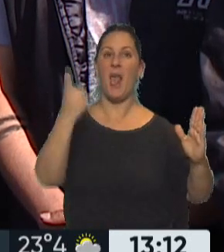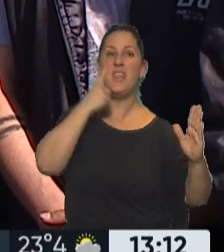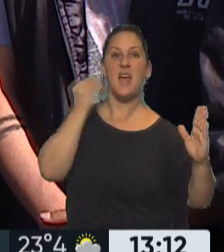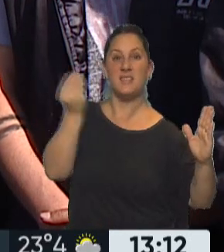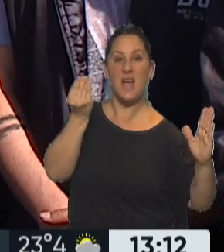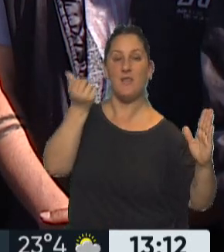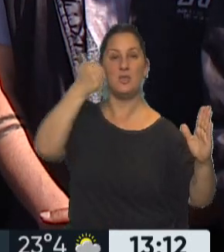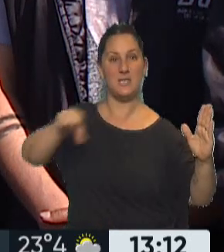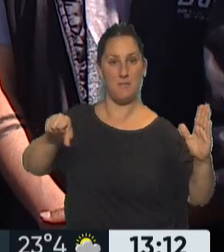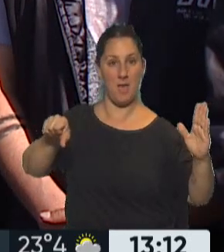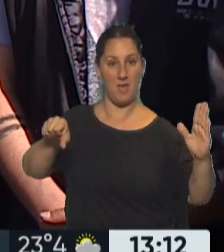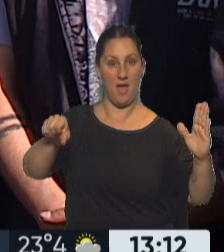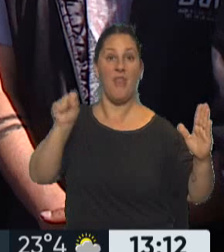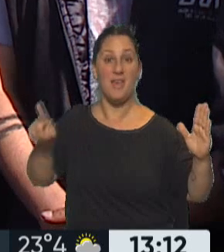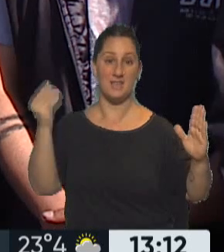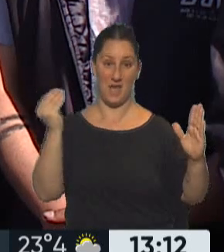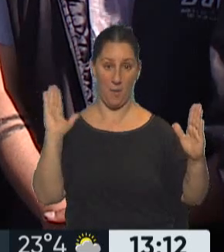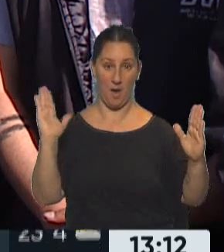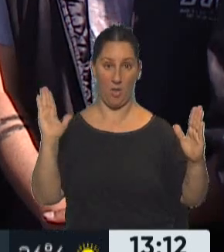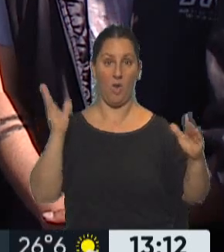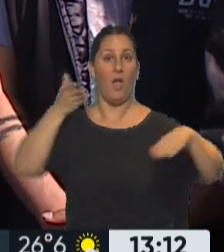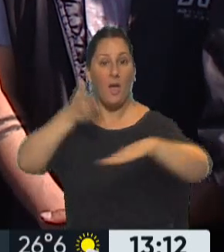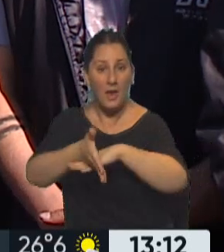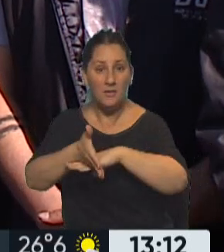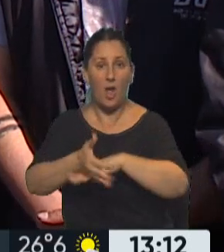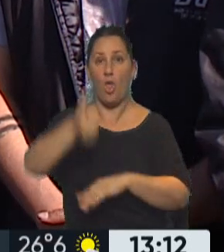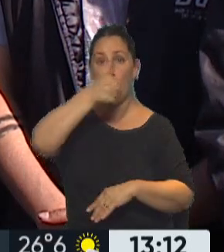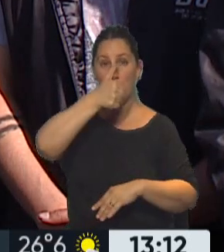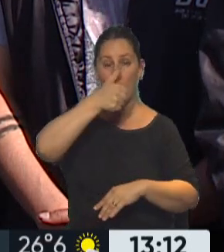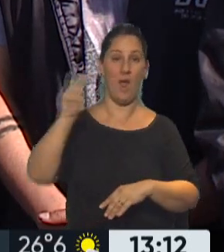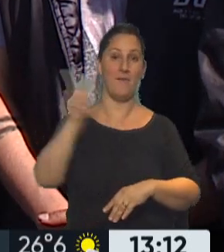las 6:30 horas del día sábado y vuelven a ingresar el día domingo a las